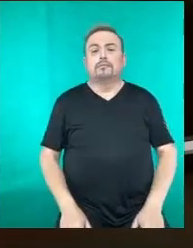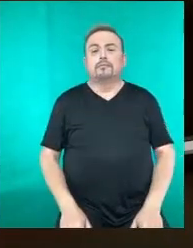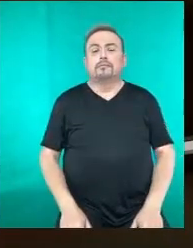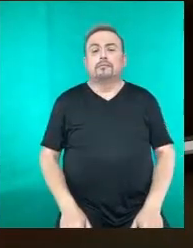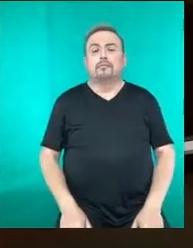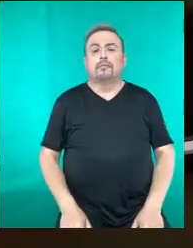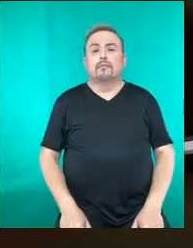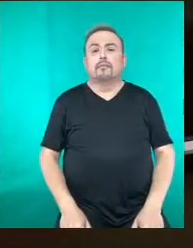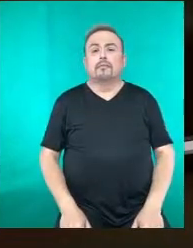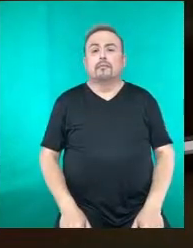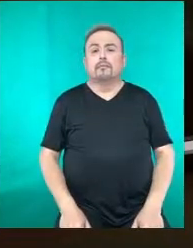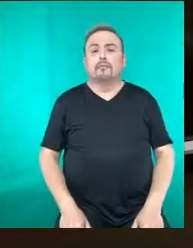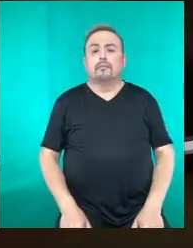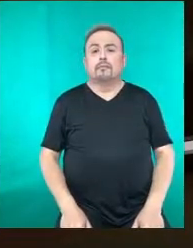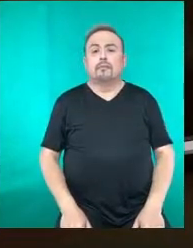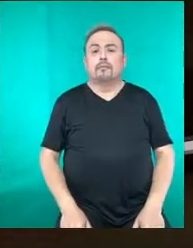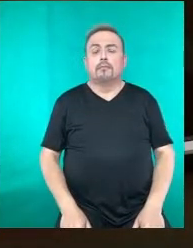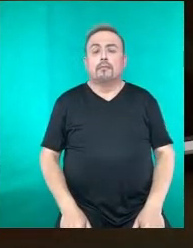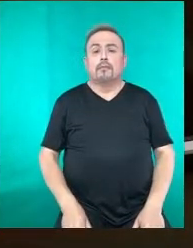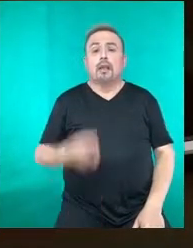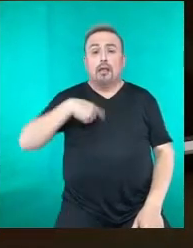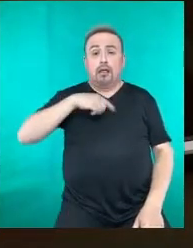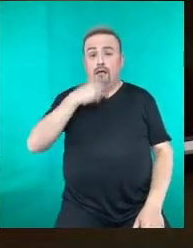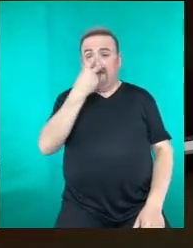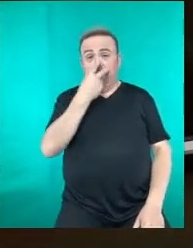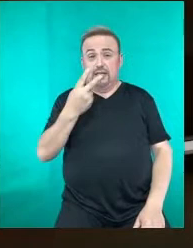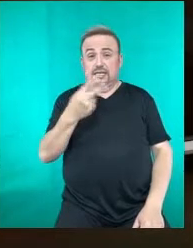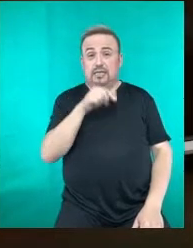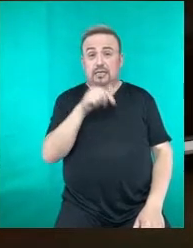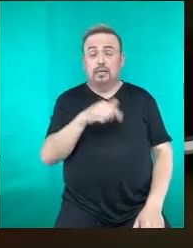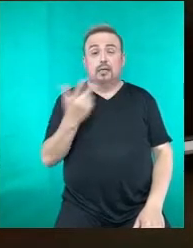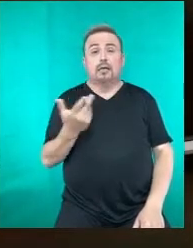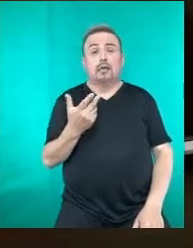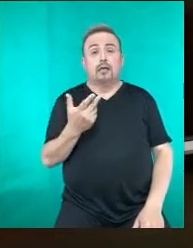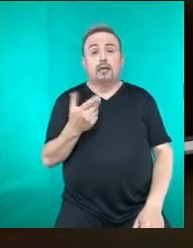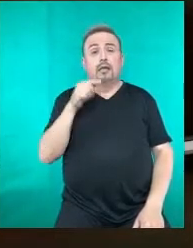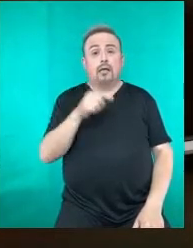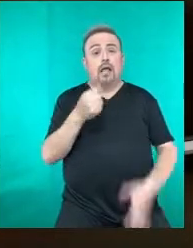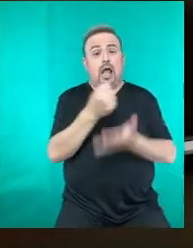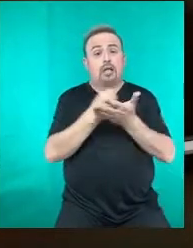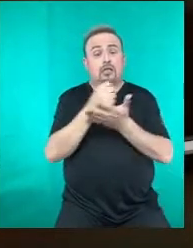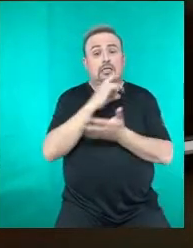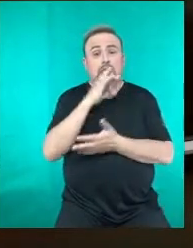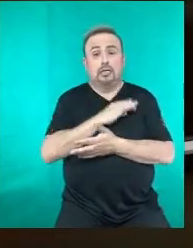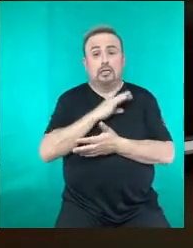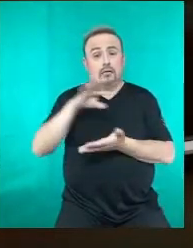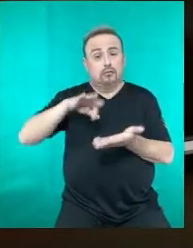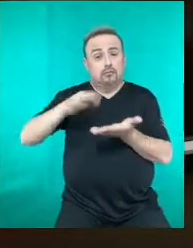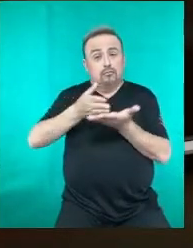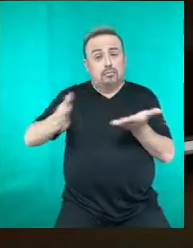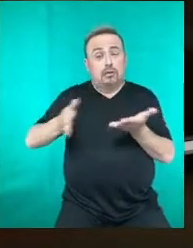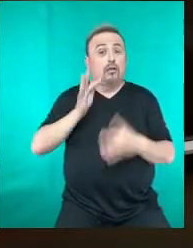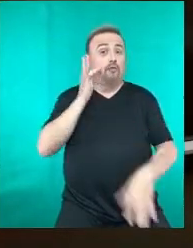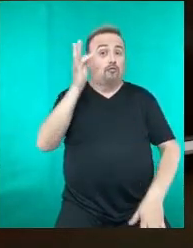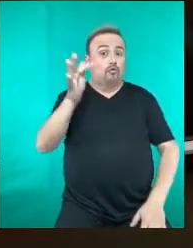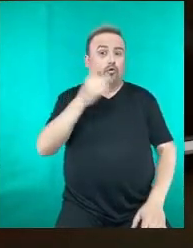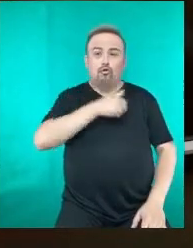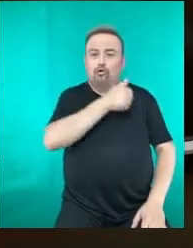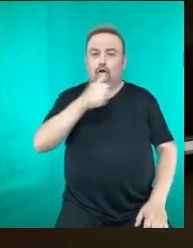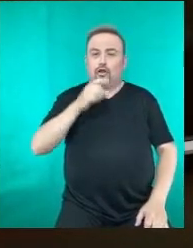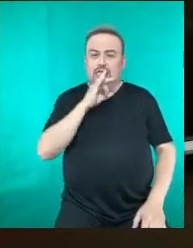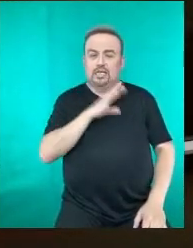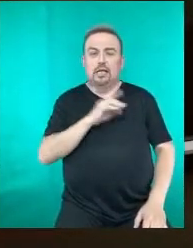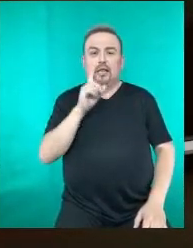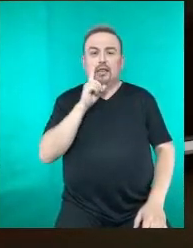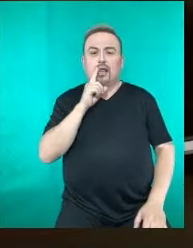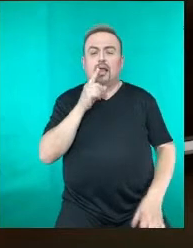difuminado, digamos. La visión de acá es en esa línea de la Asociación Chilena de Desalinización, es que en el futuro todo Chile tenga